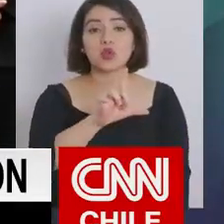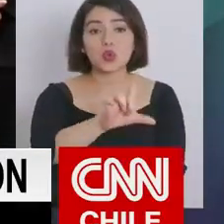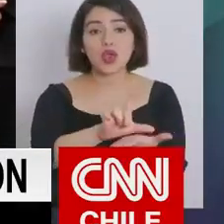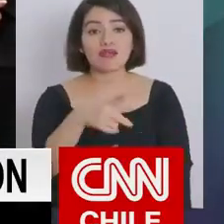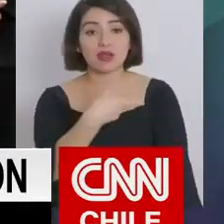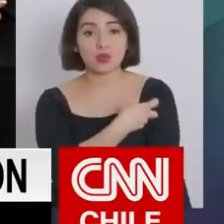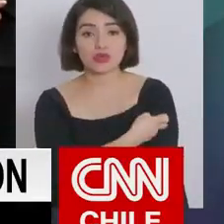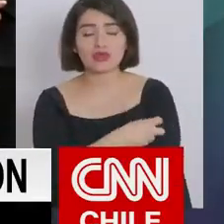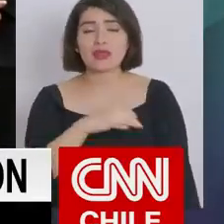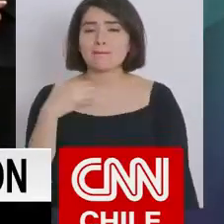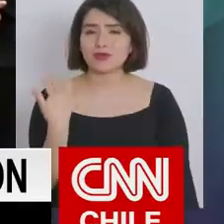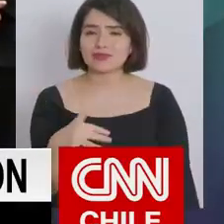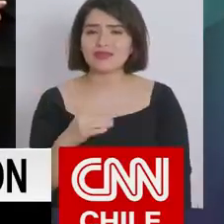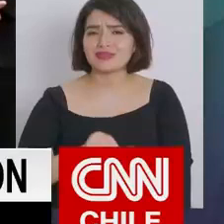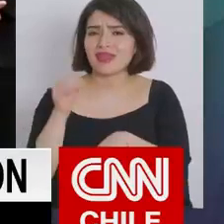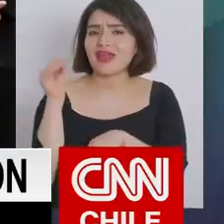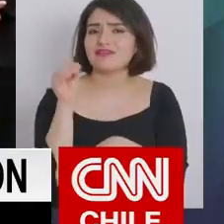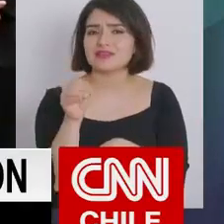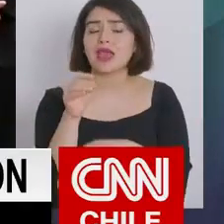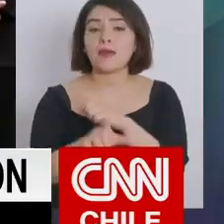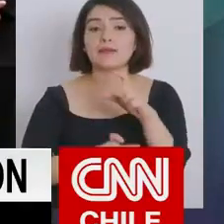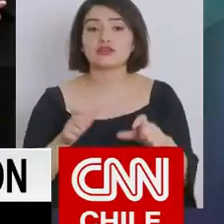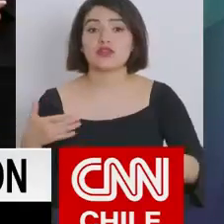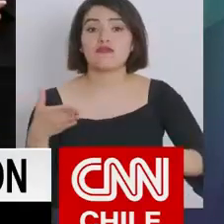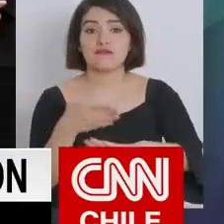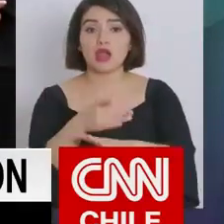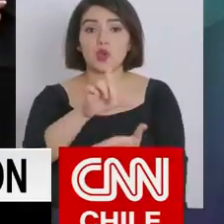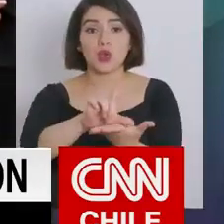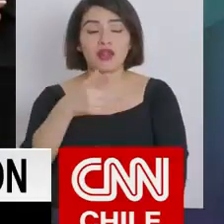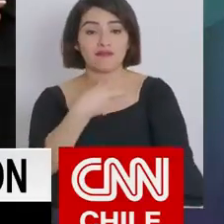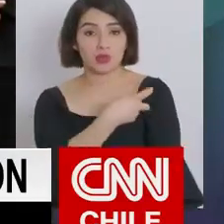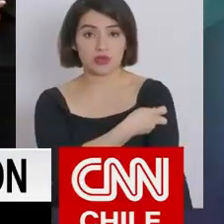eso es muy importante insistirlo, si las personas asisten